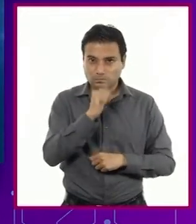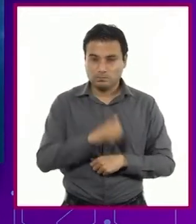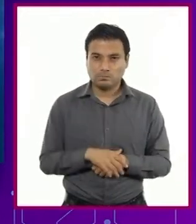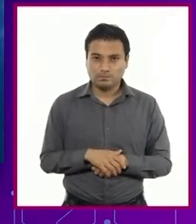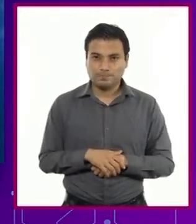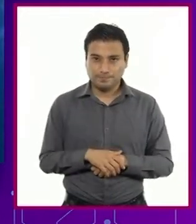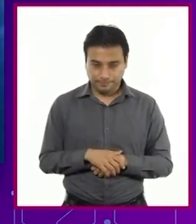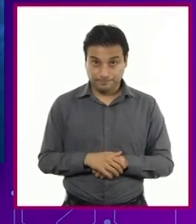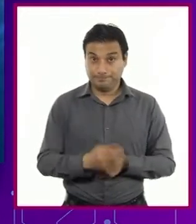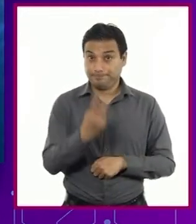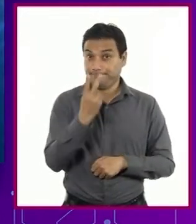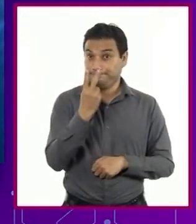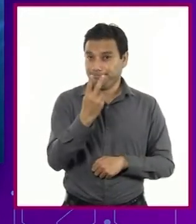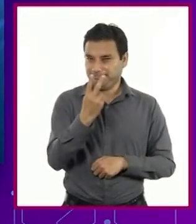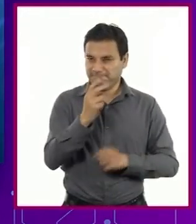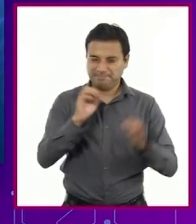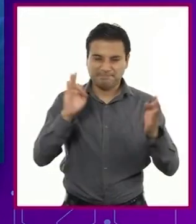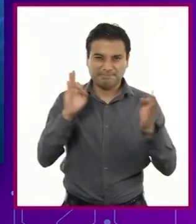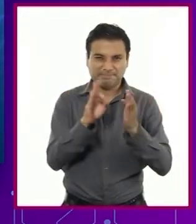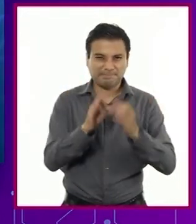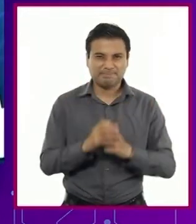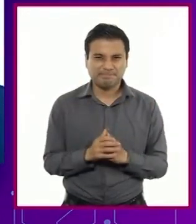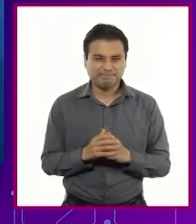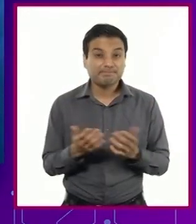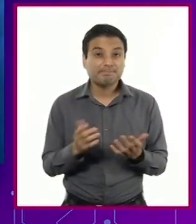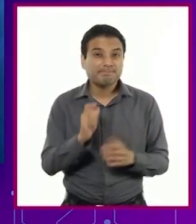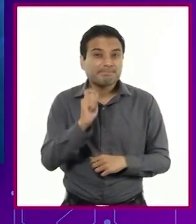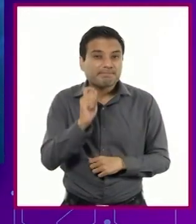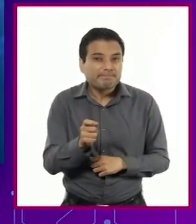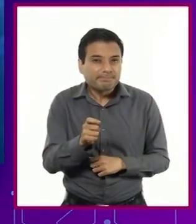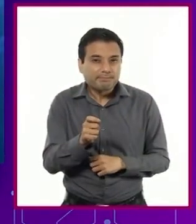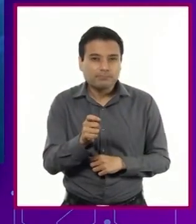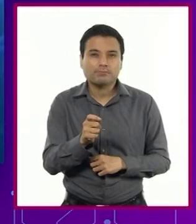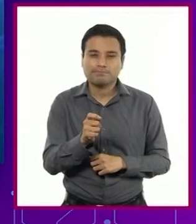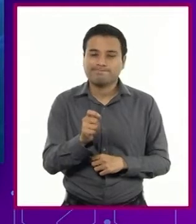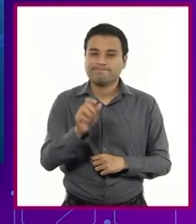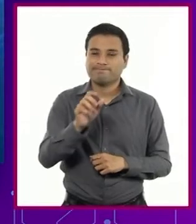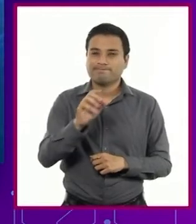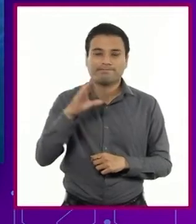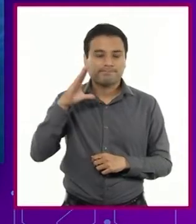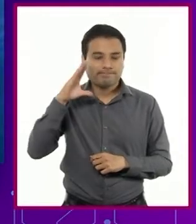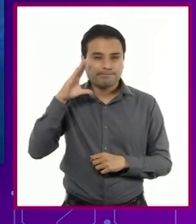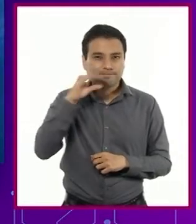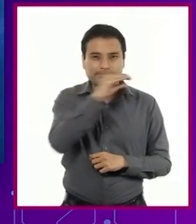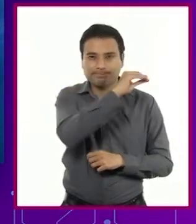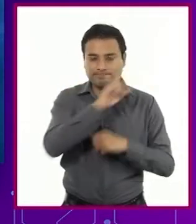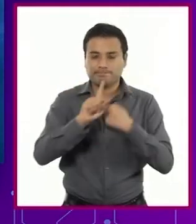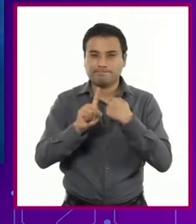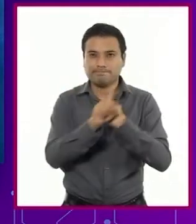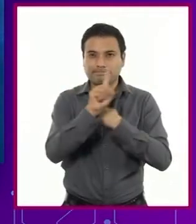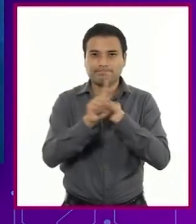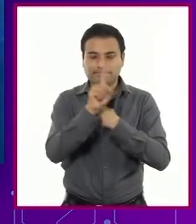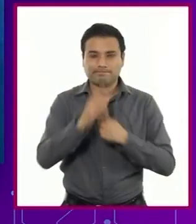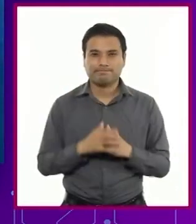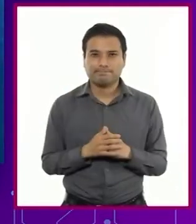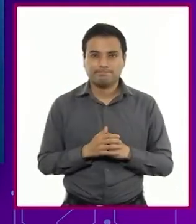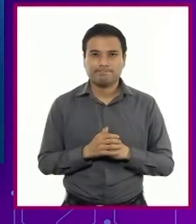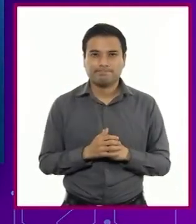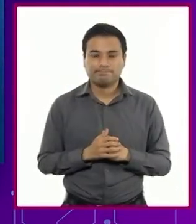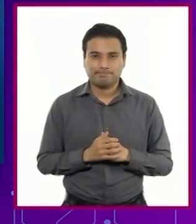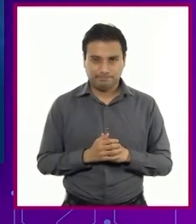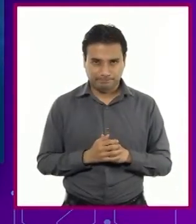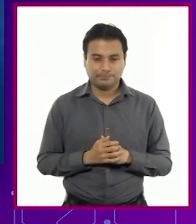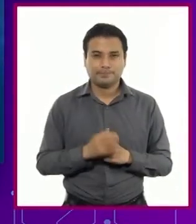Corte Penal Internacional están relacionados con conflictos en África. El primero se relaciona con el conflicto